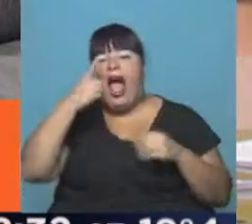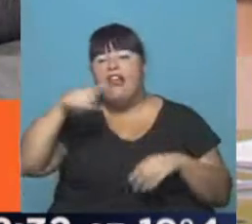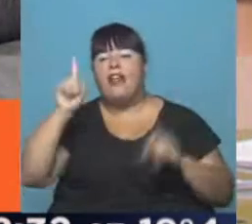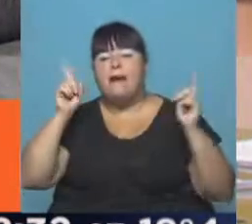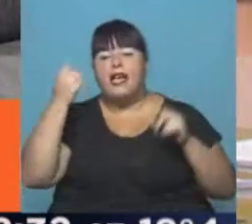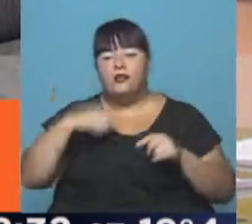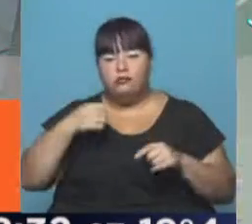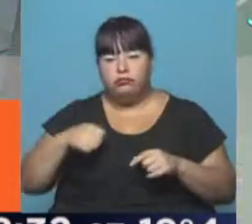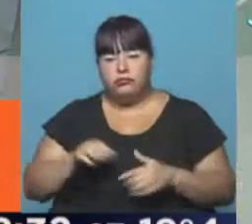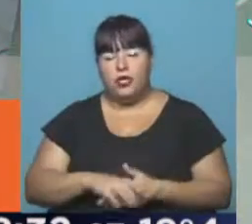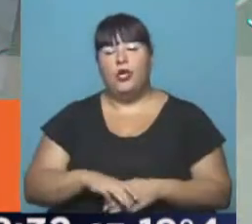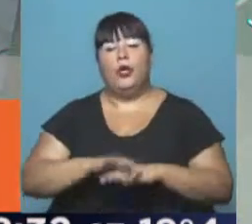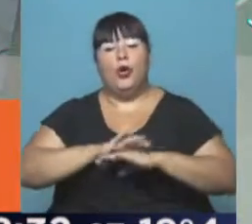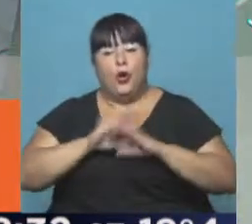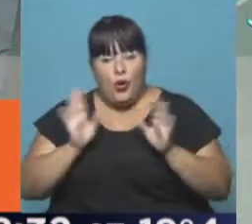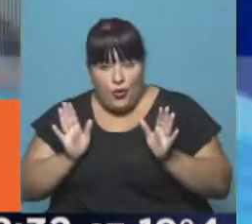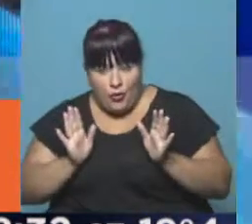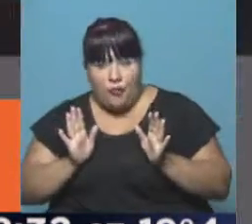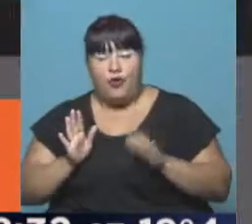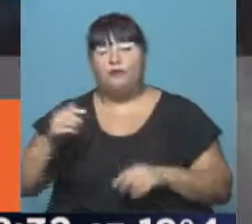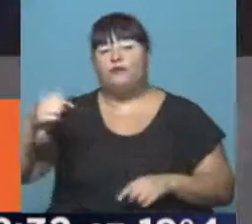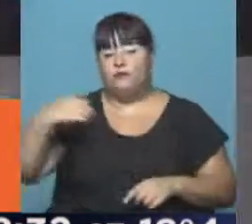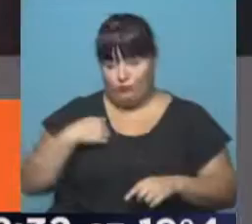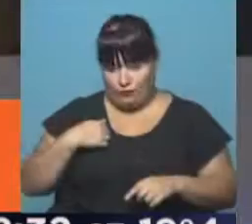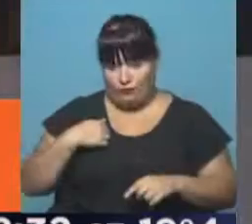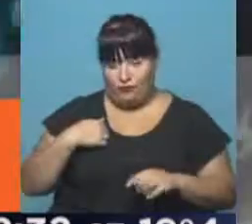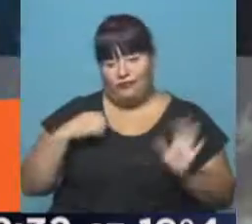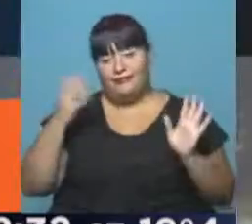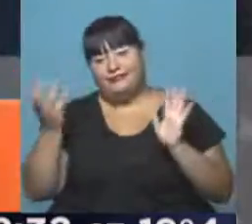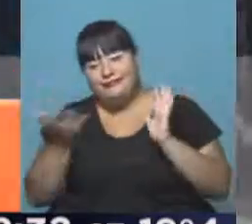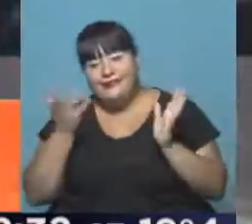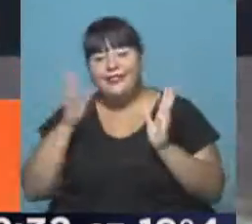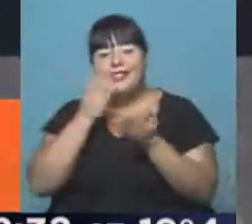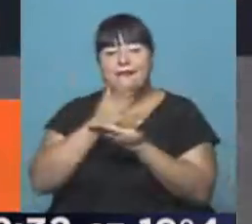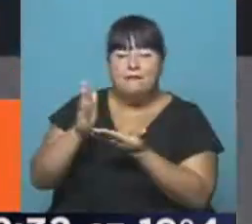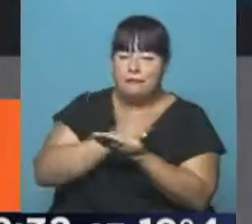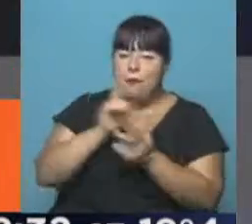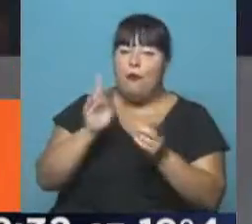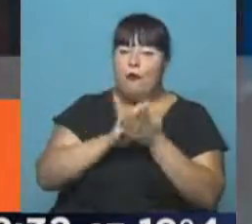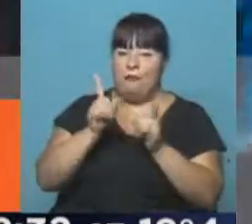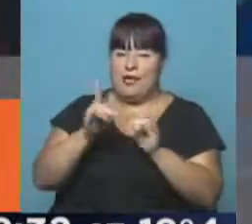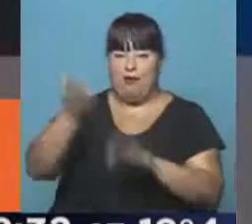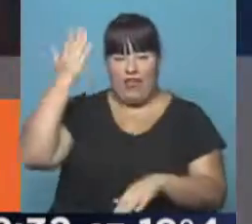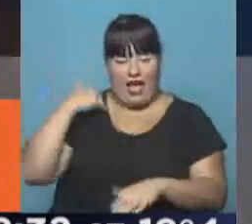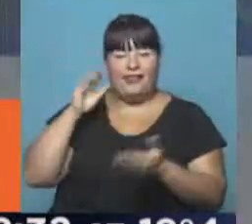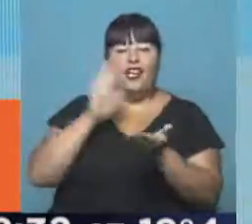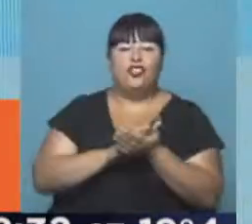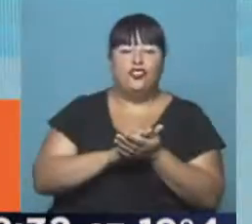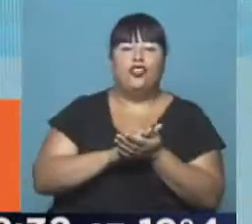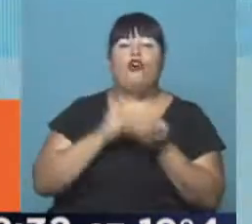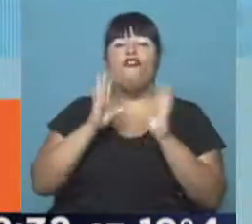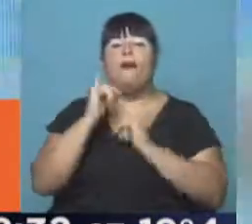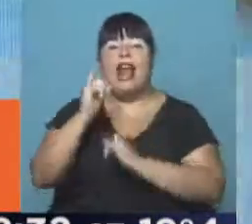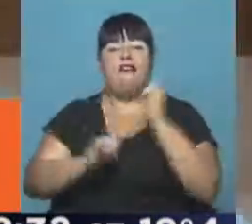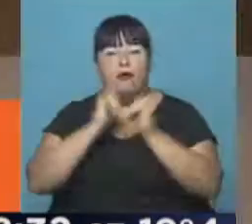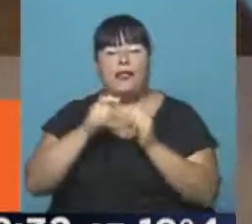de los docentes? Bueno, yo acá intentaría dividir justamente con lo que venía diciendo antes con respecto al uso de los